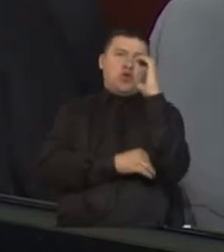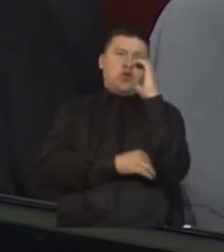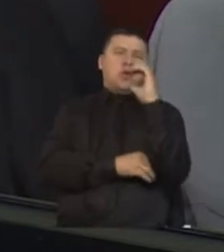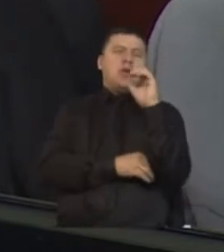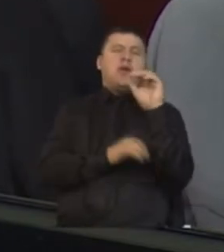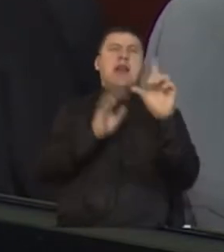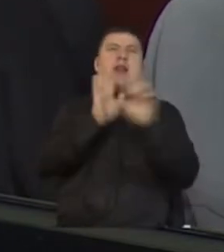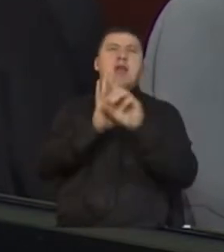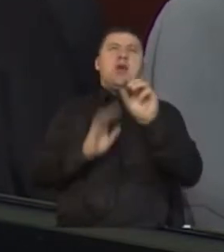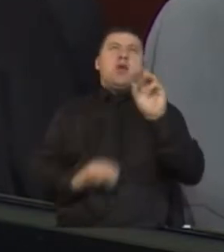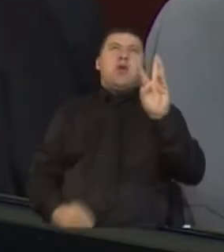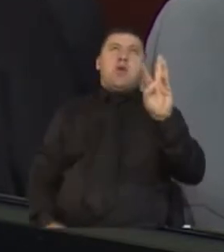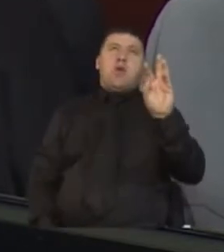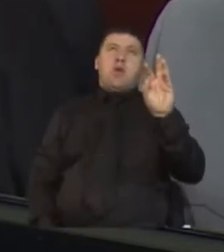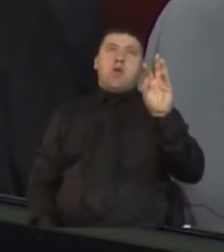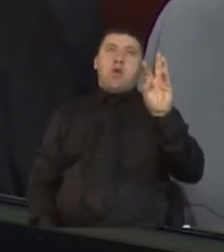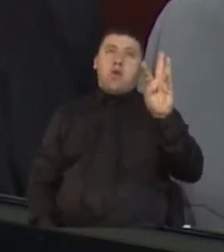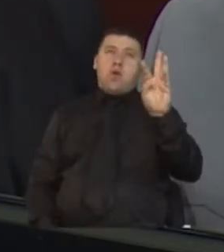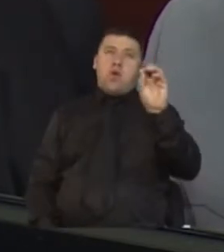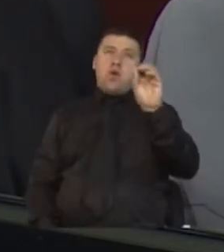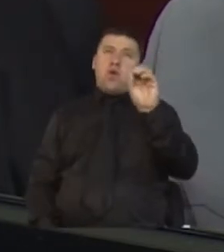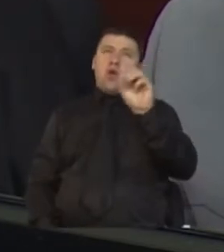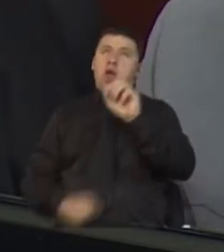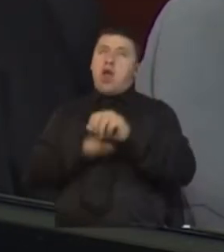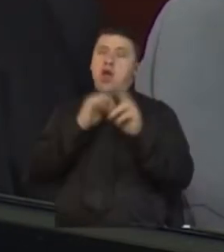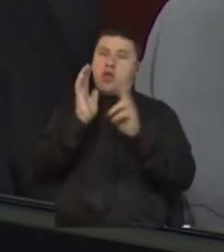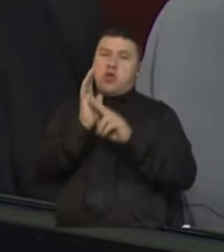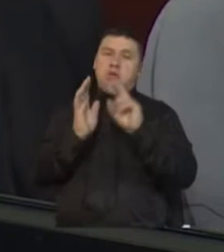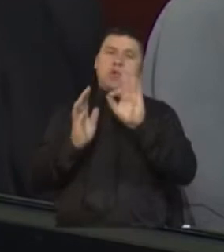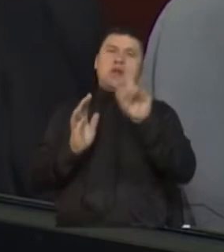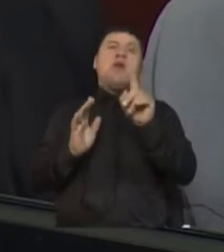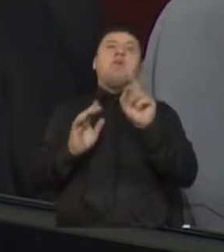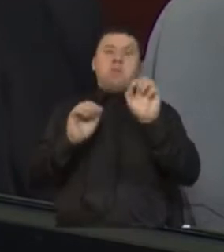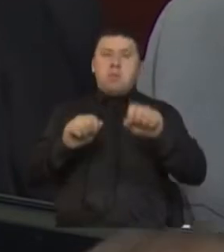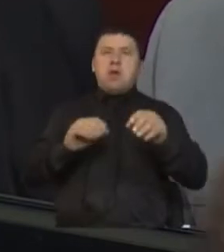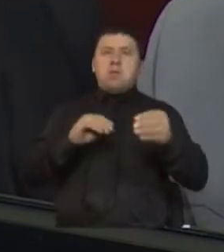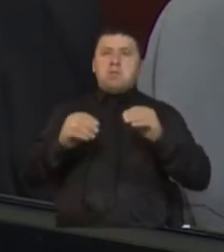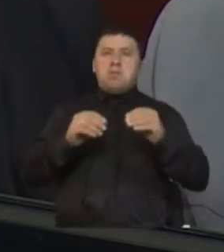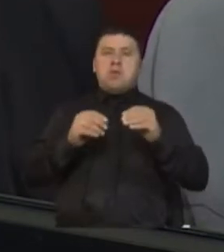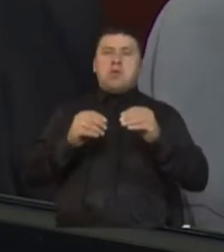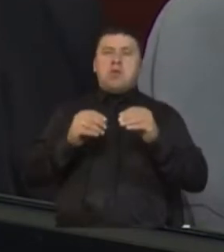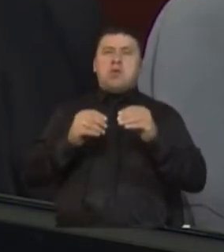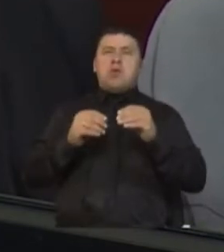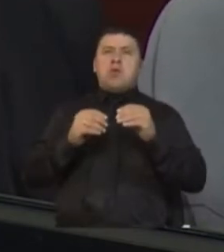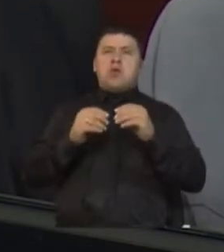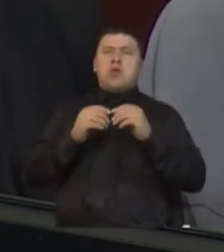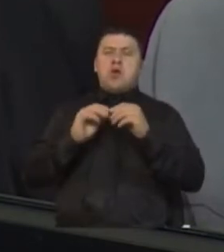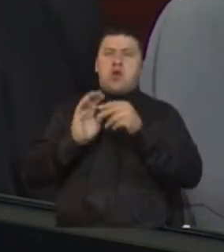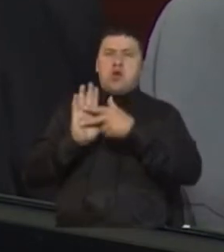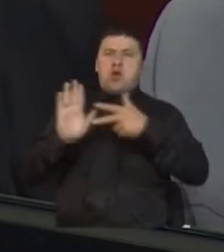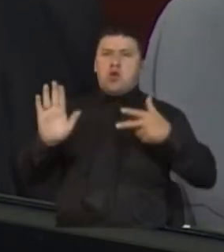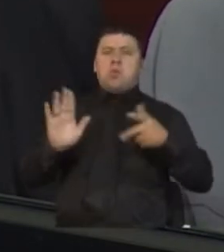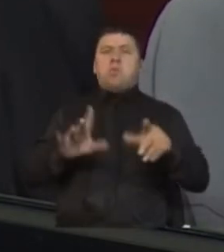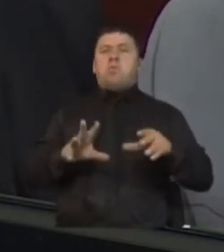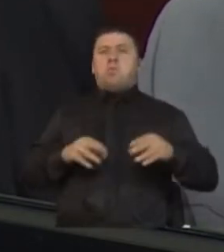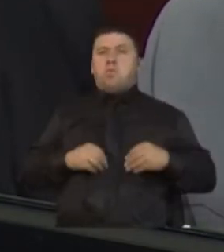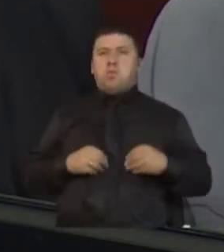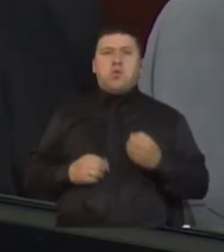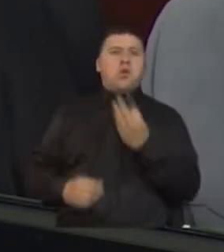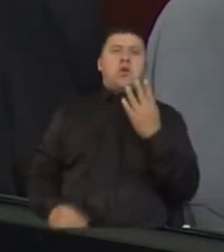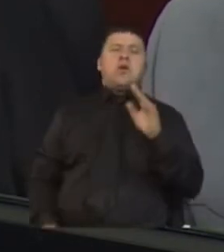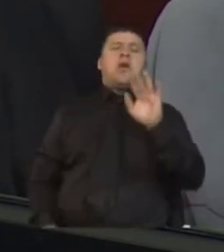Ley 800 del 2003 y declarada exequible por la Corte Constitucional en la